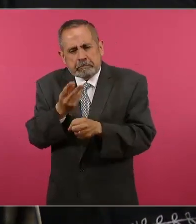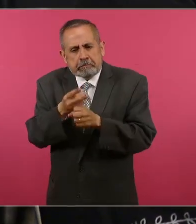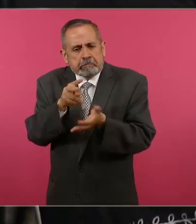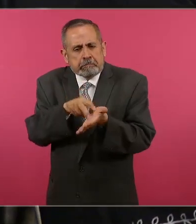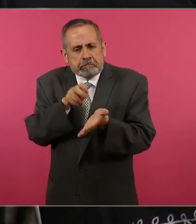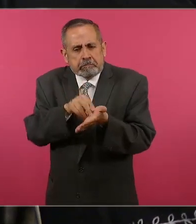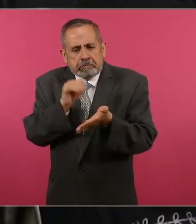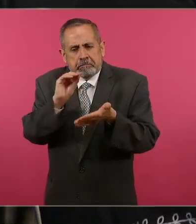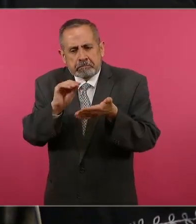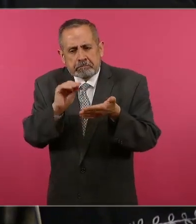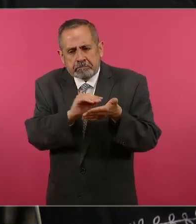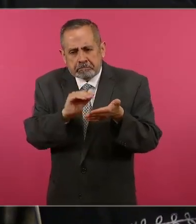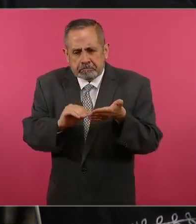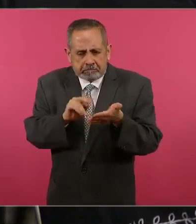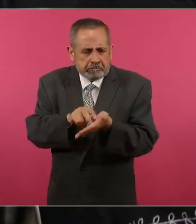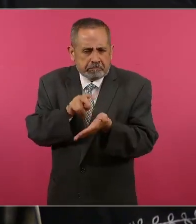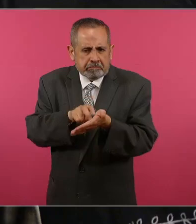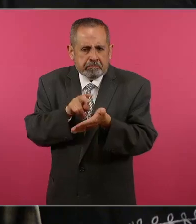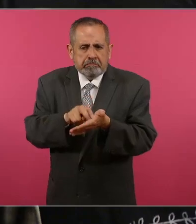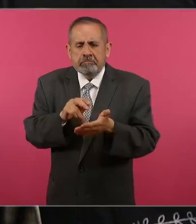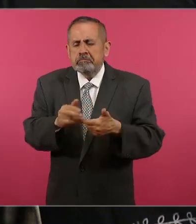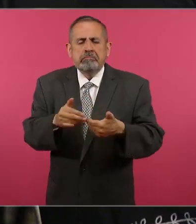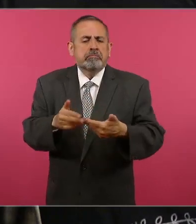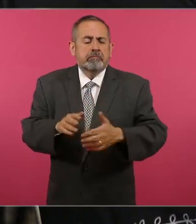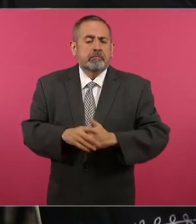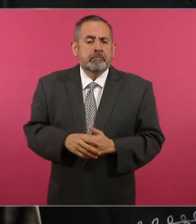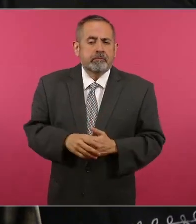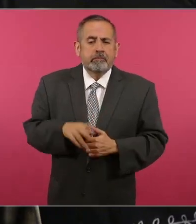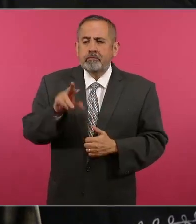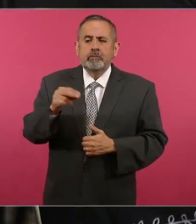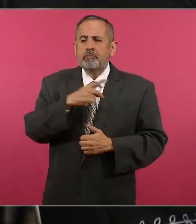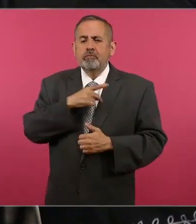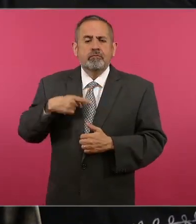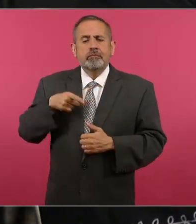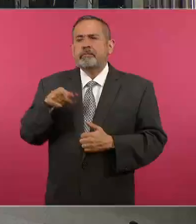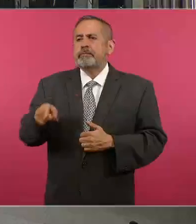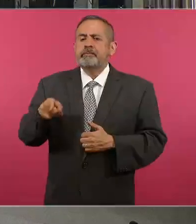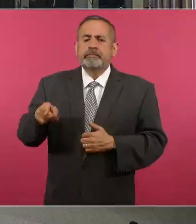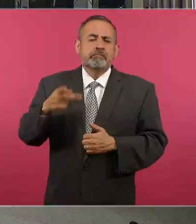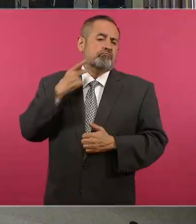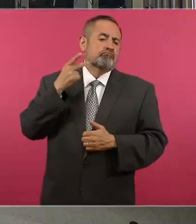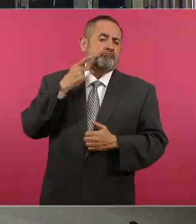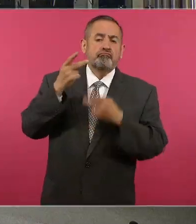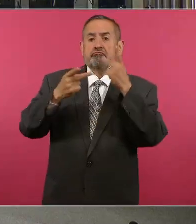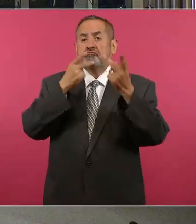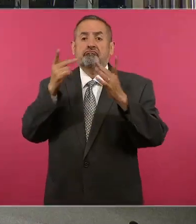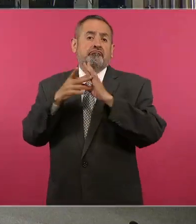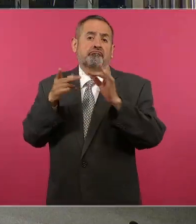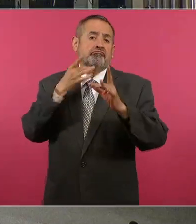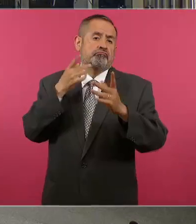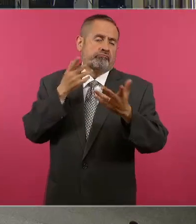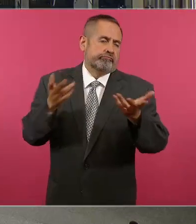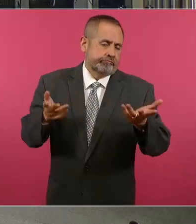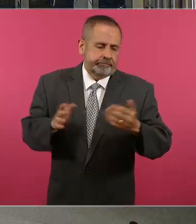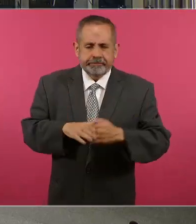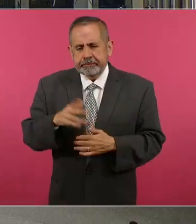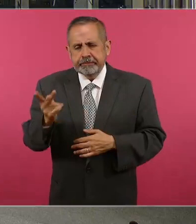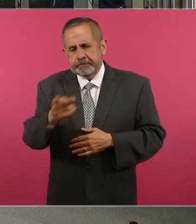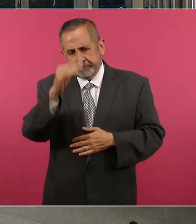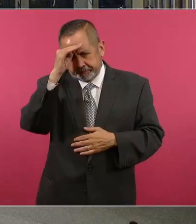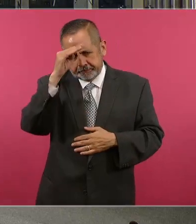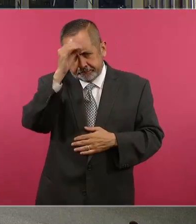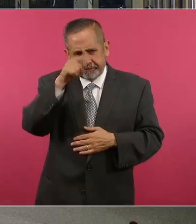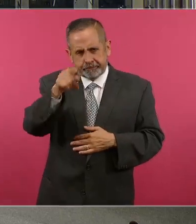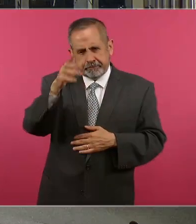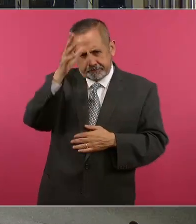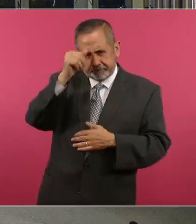¿no? De manera subsecuente, y no manejarse como un tema político. En este sentido, preguntarle si usted está de